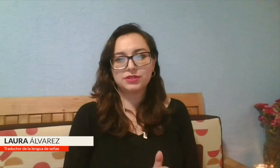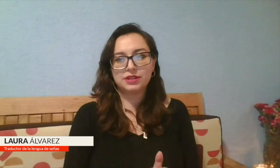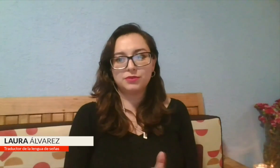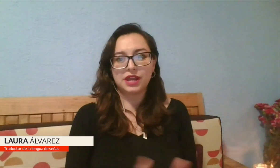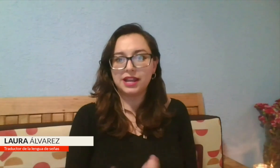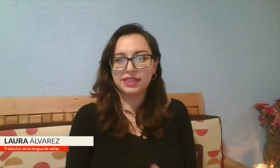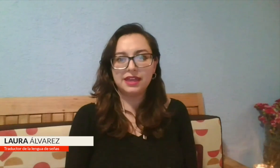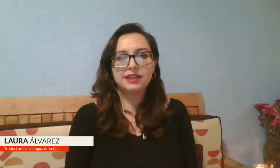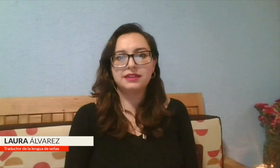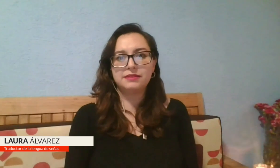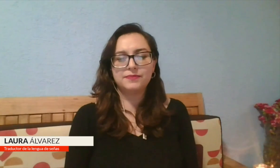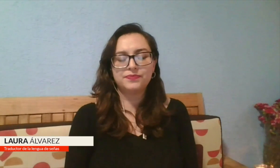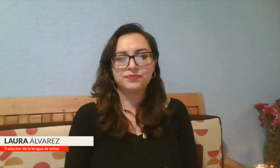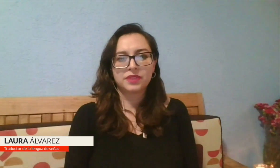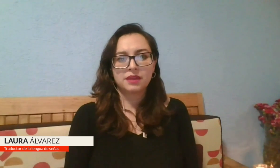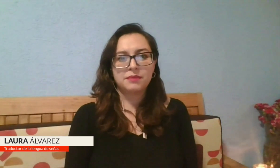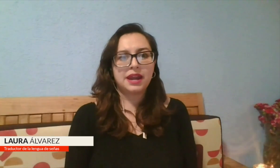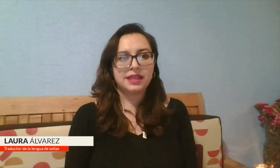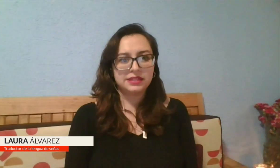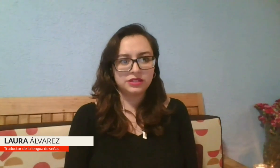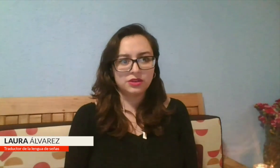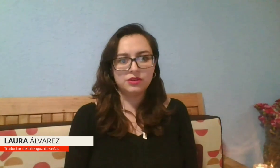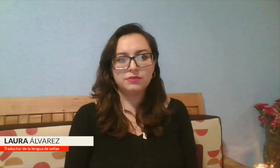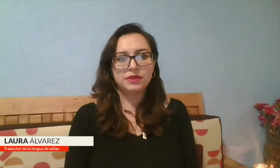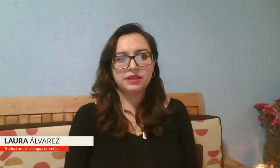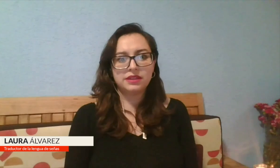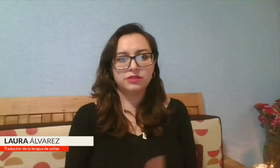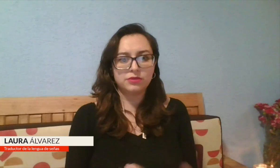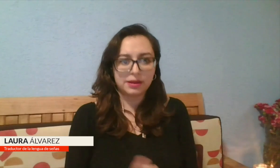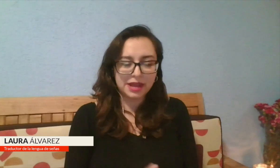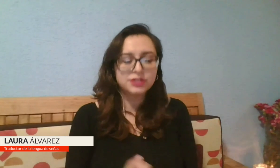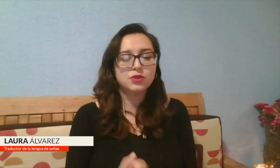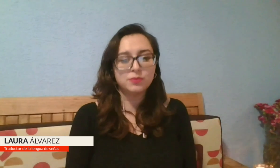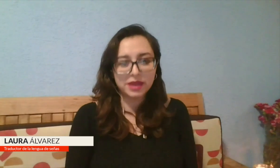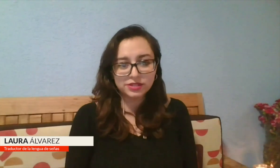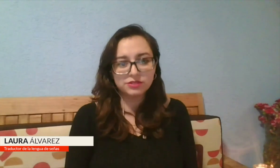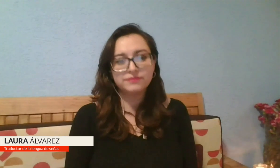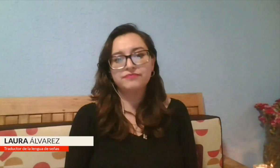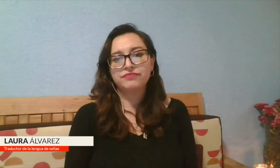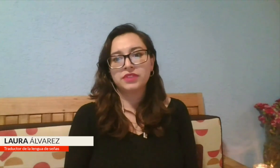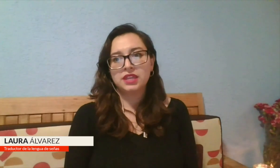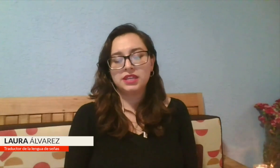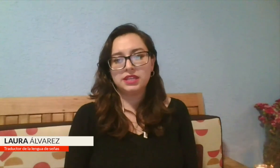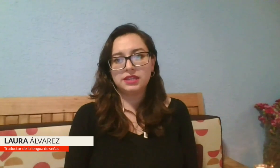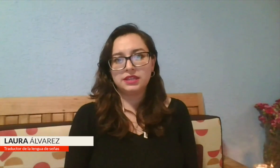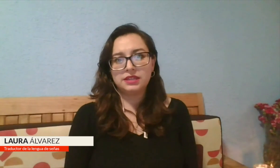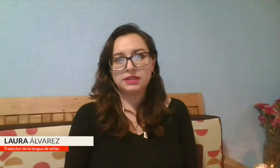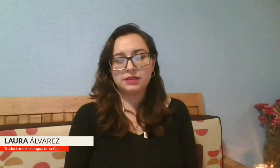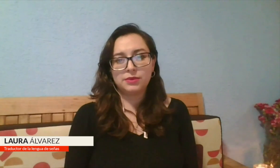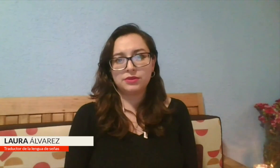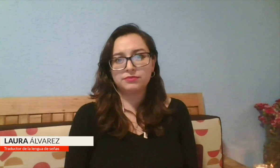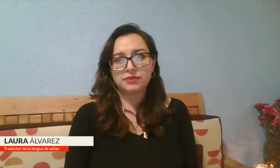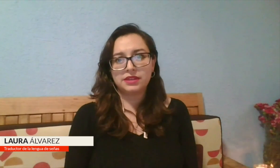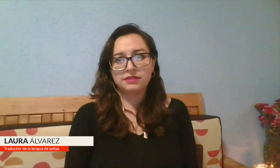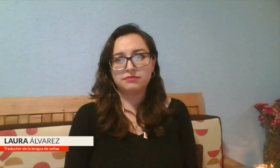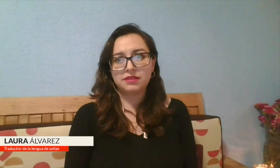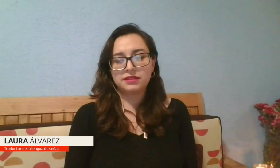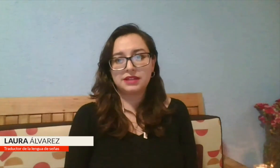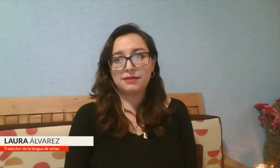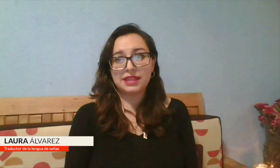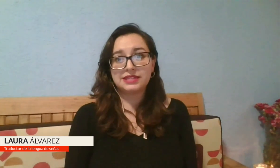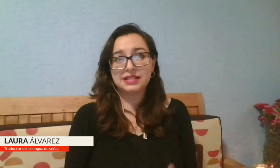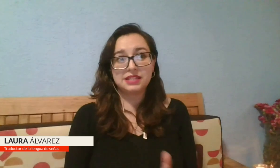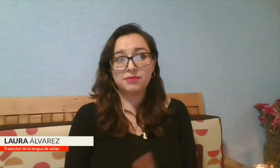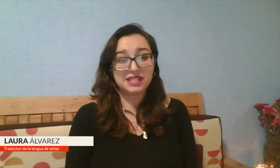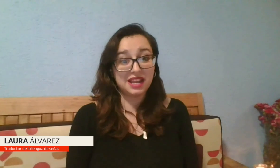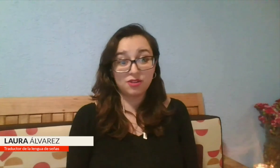una persona muy cálida, me agradeció, me dio un abrazo, un beso y bueno,